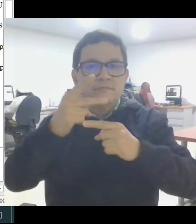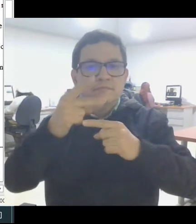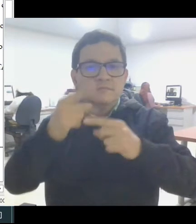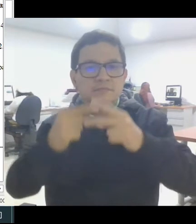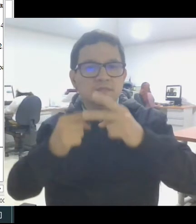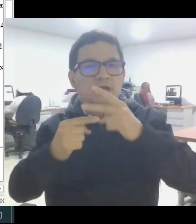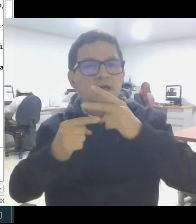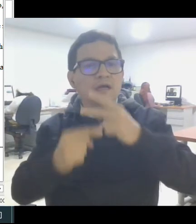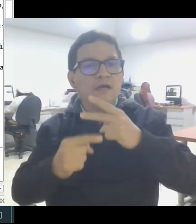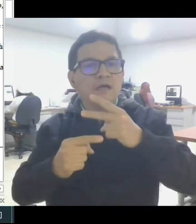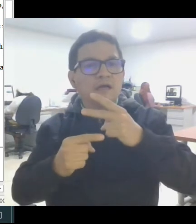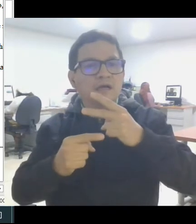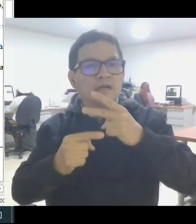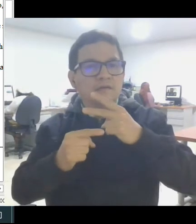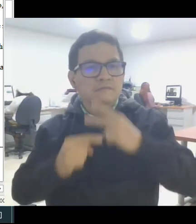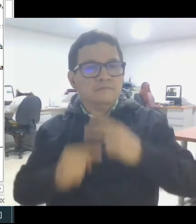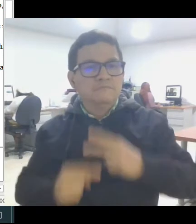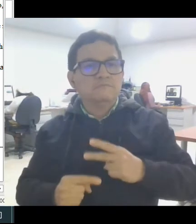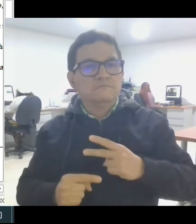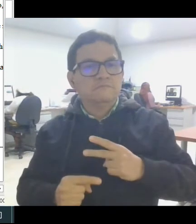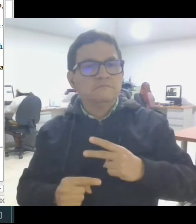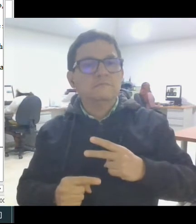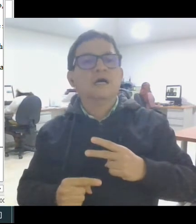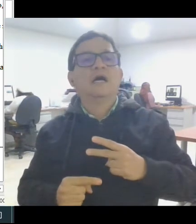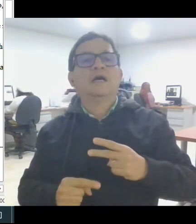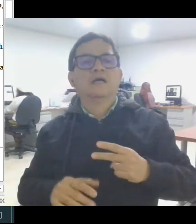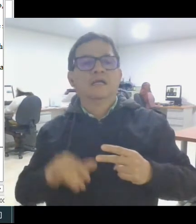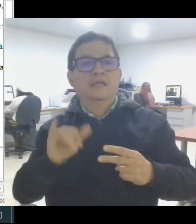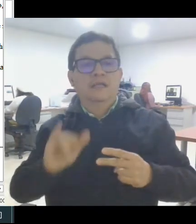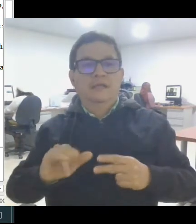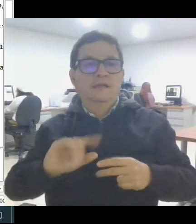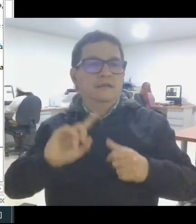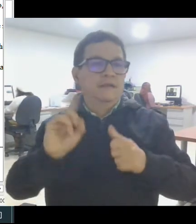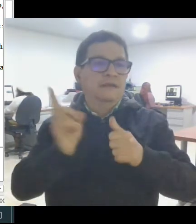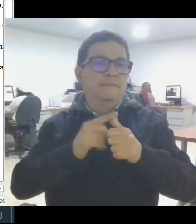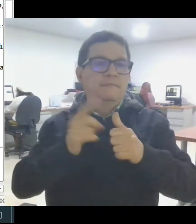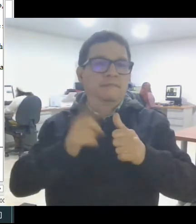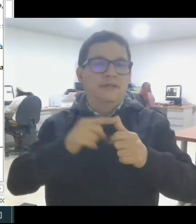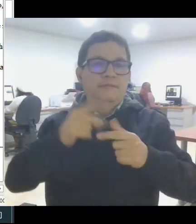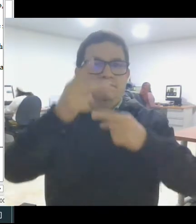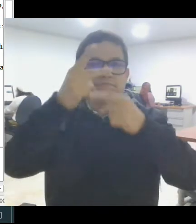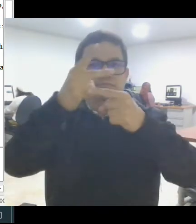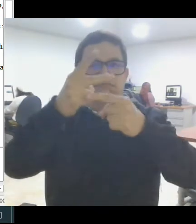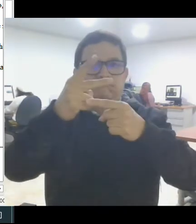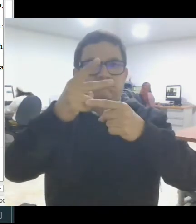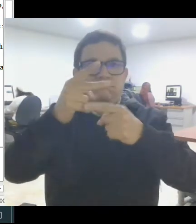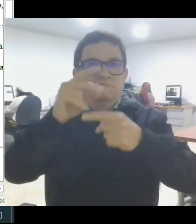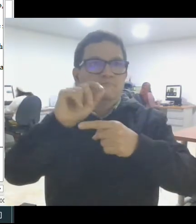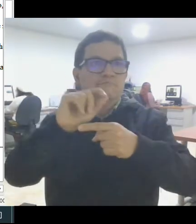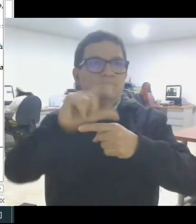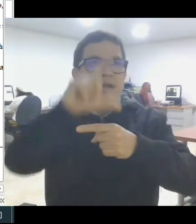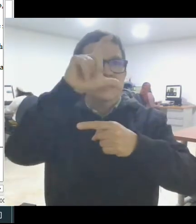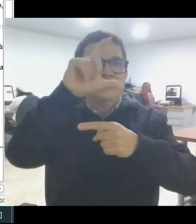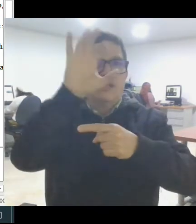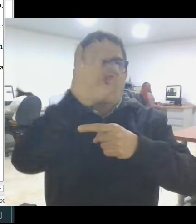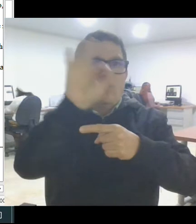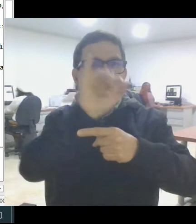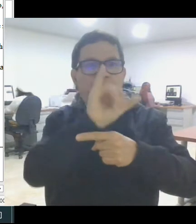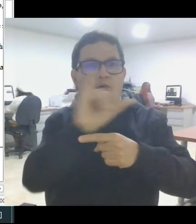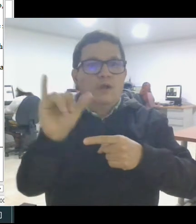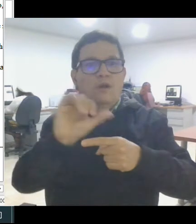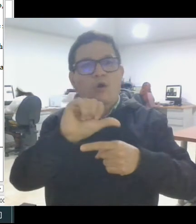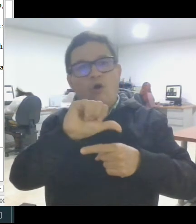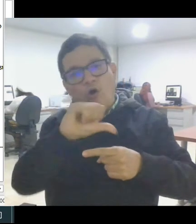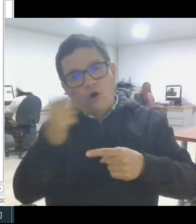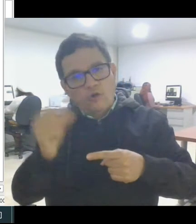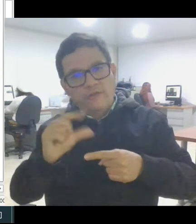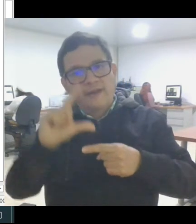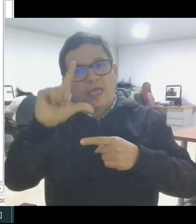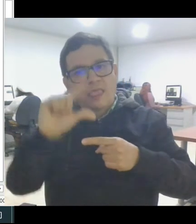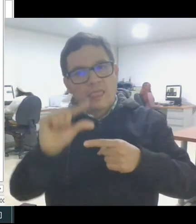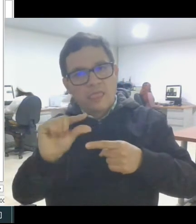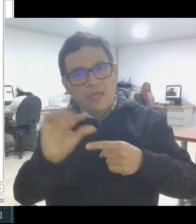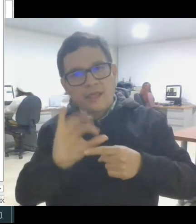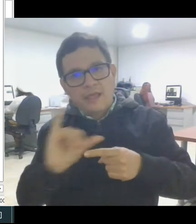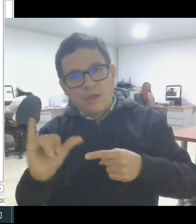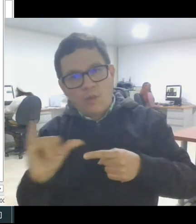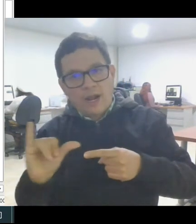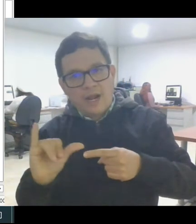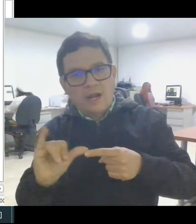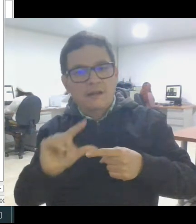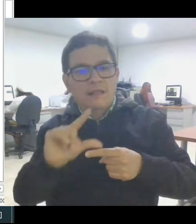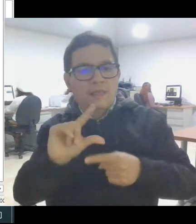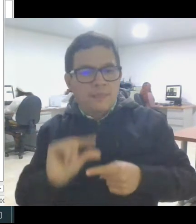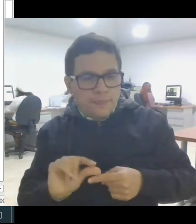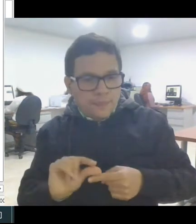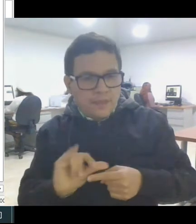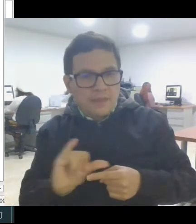utilizar. En este caso la primera es mayor o igual y las demás son menor o igual, con base a la información que